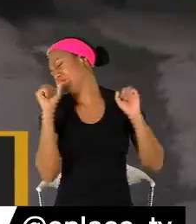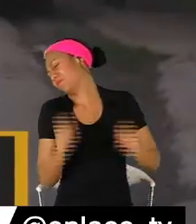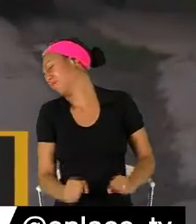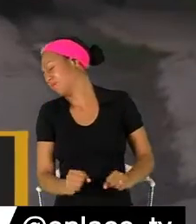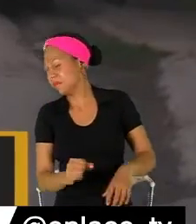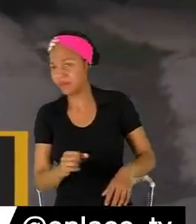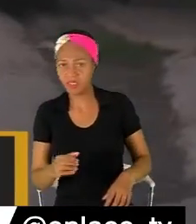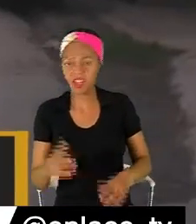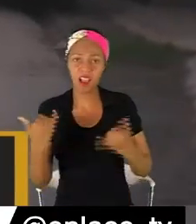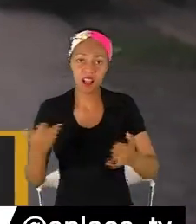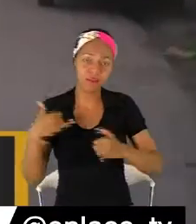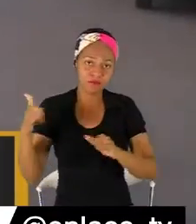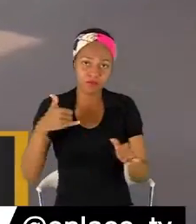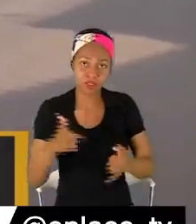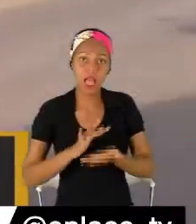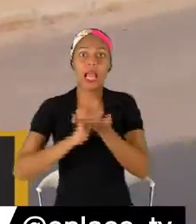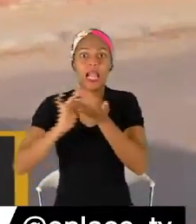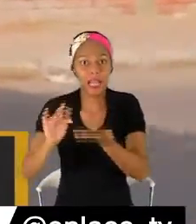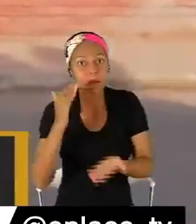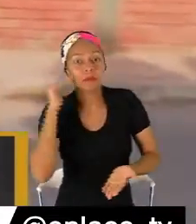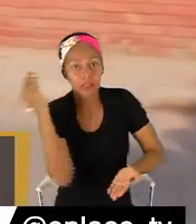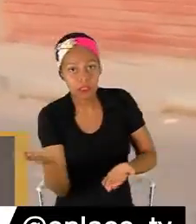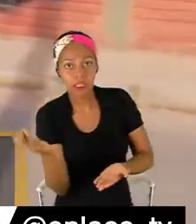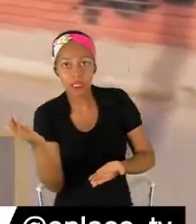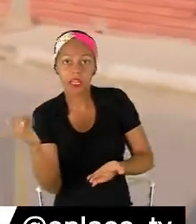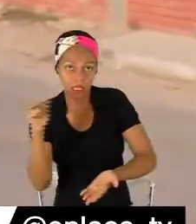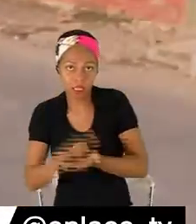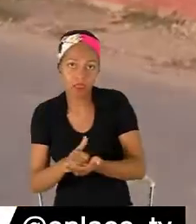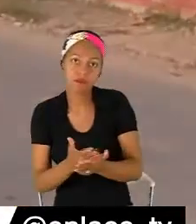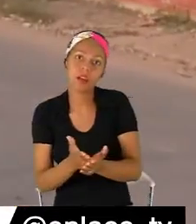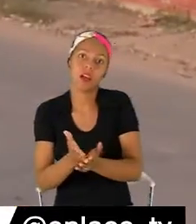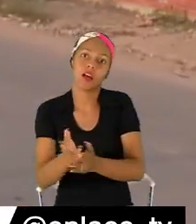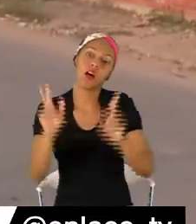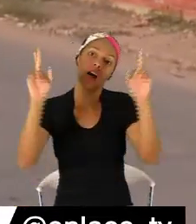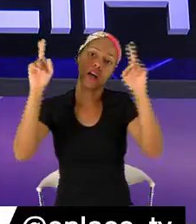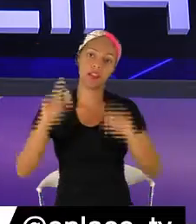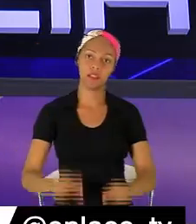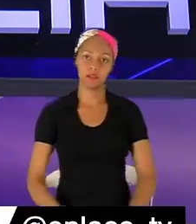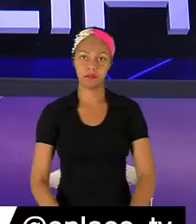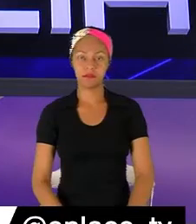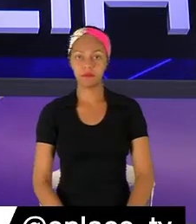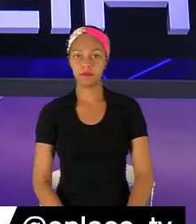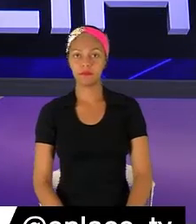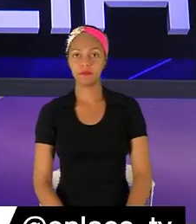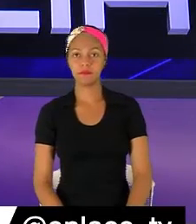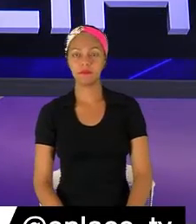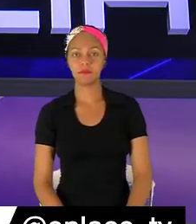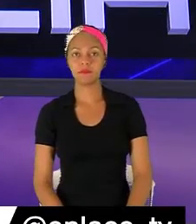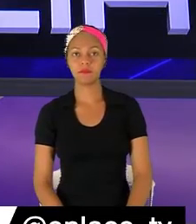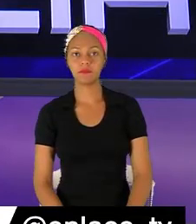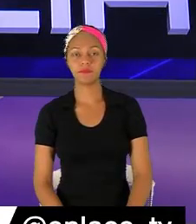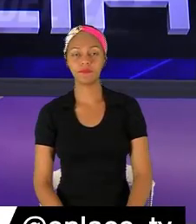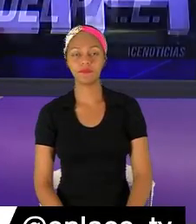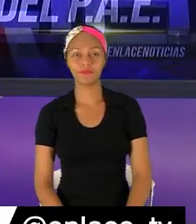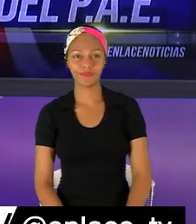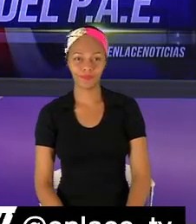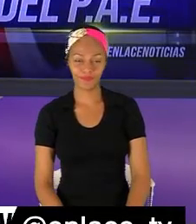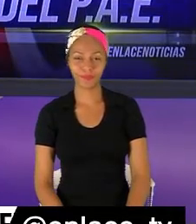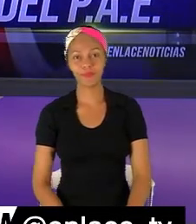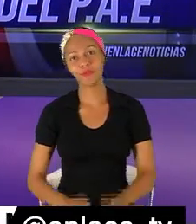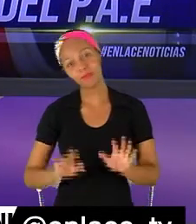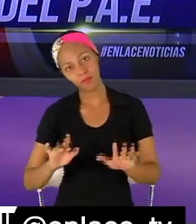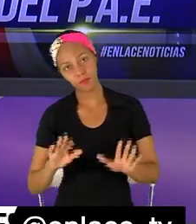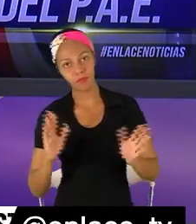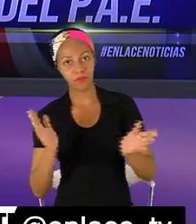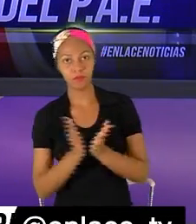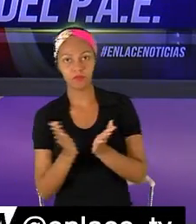y se espera que así, limpio, permanezca este sector por un buen tiempo. Y la Secretaría de Educación investigará la ejecución